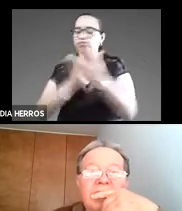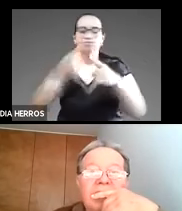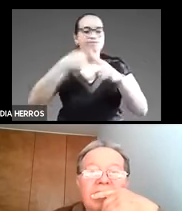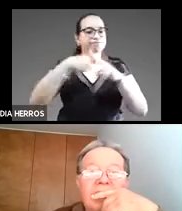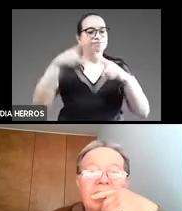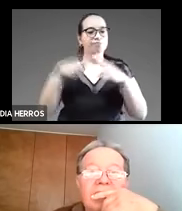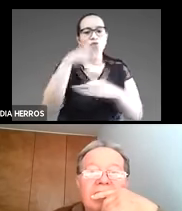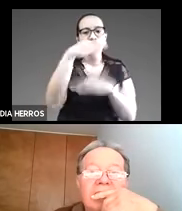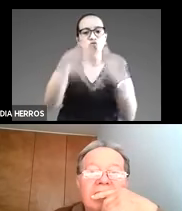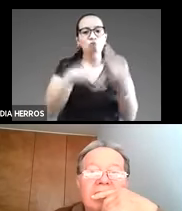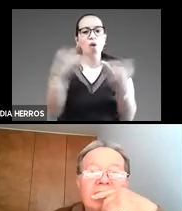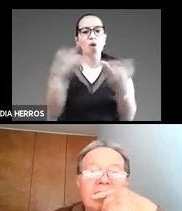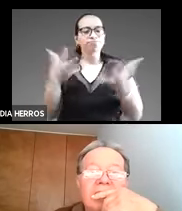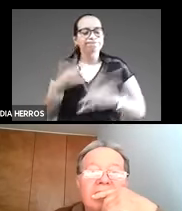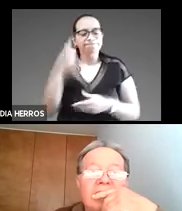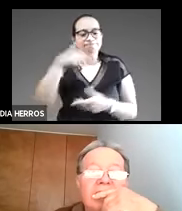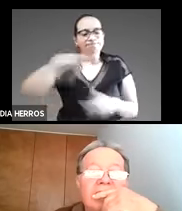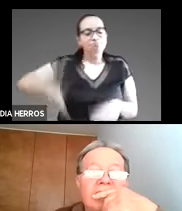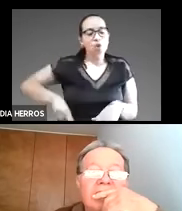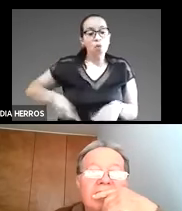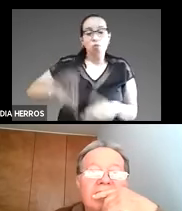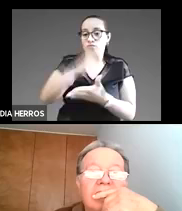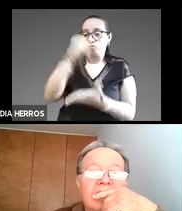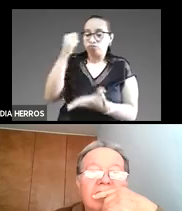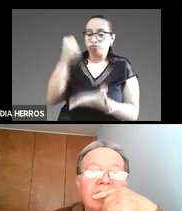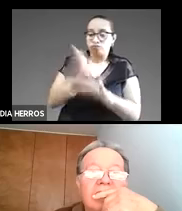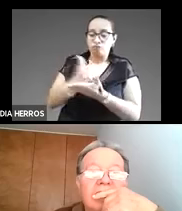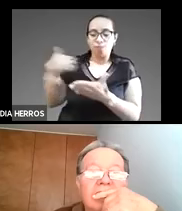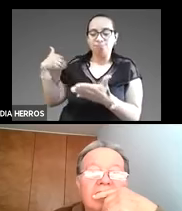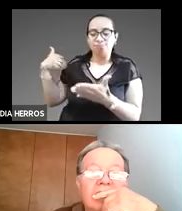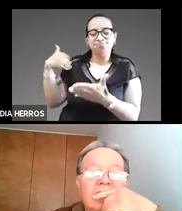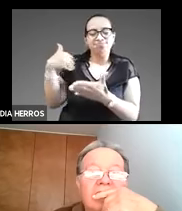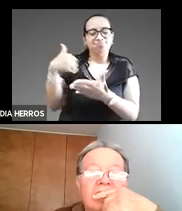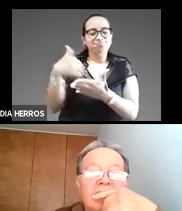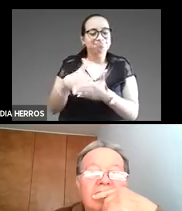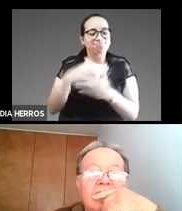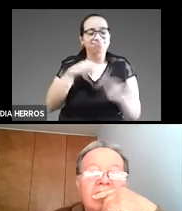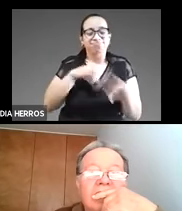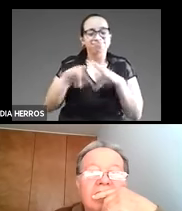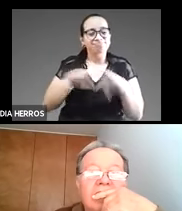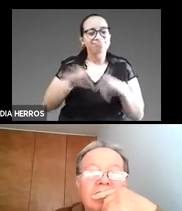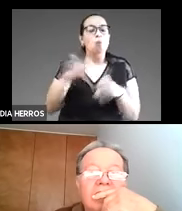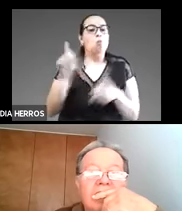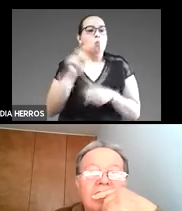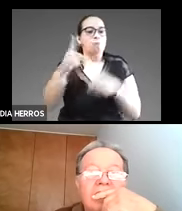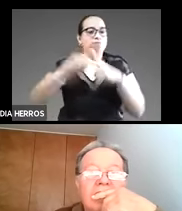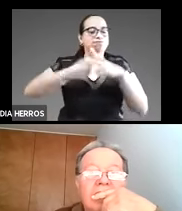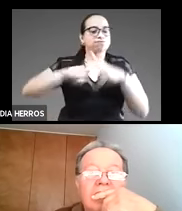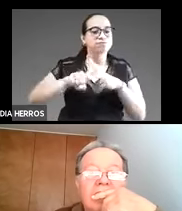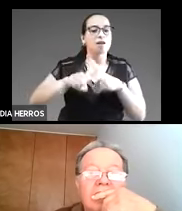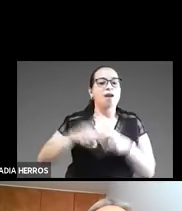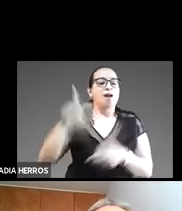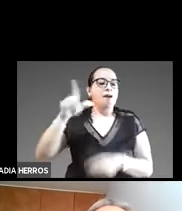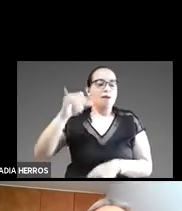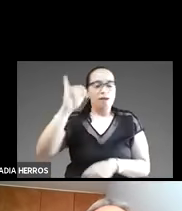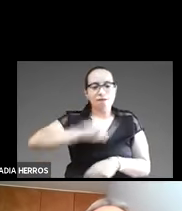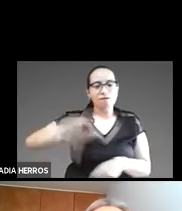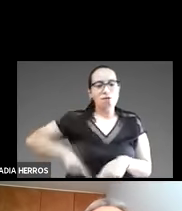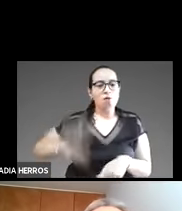las acciones que el gobierno de las ciudades ha llevado desde que está la doctora Claudia Sheinbaum,